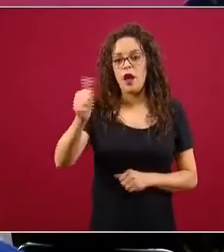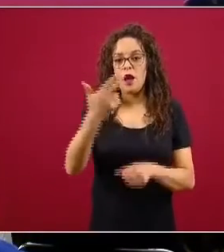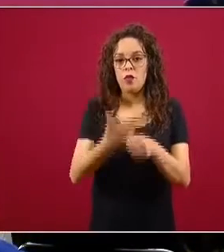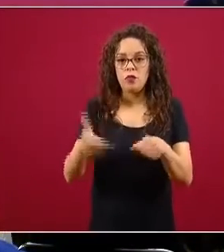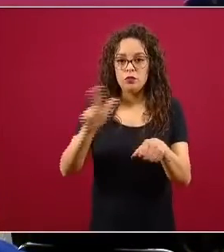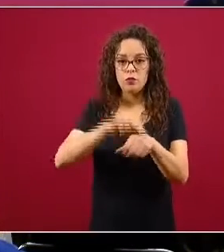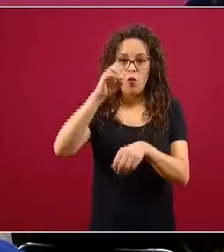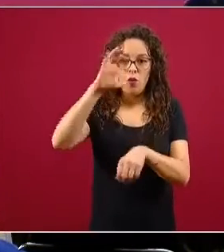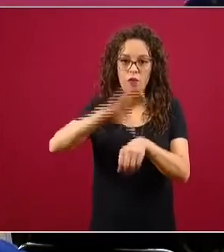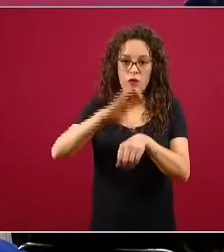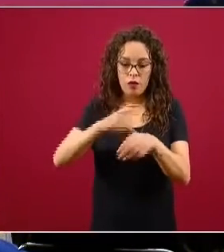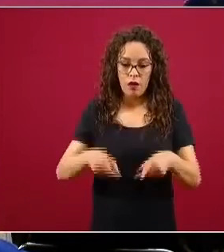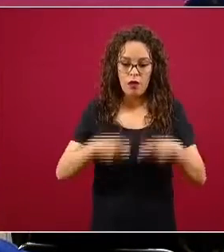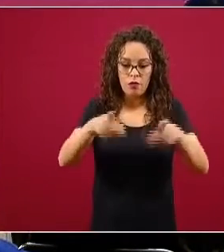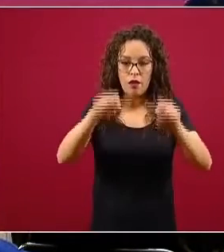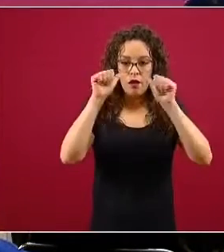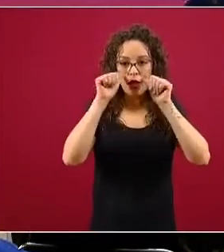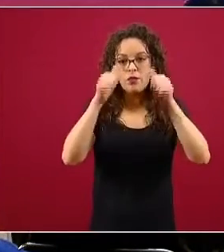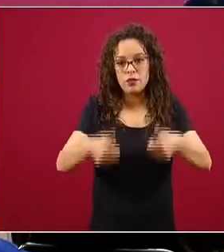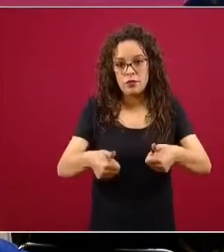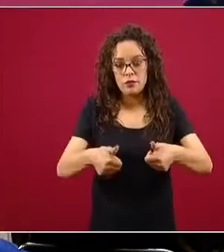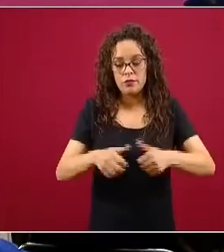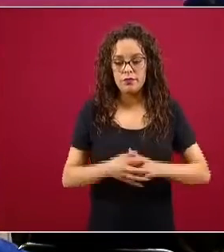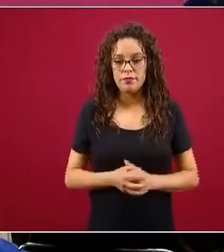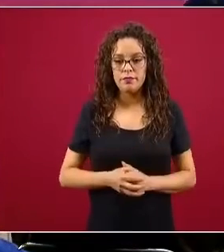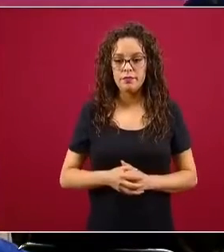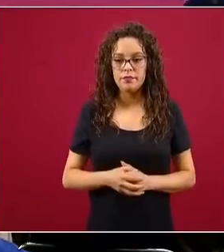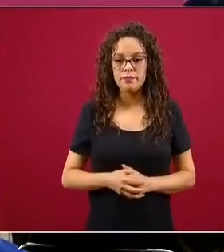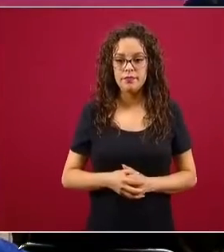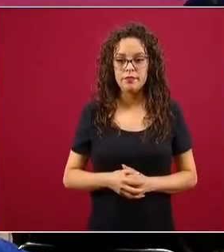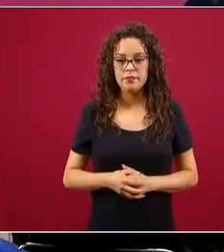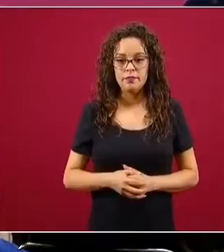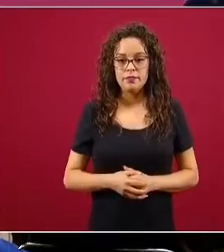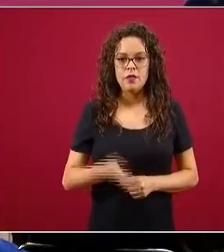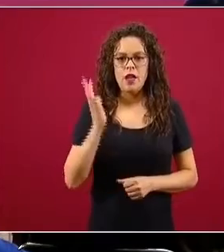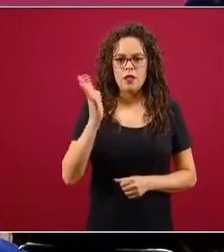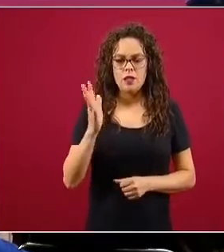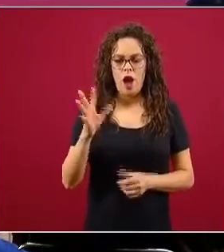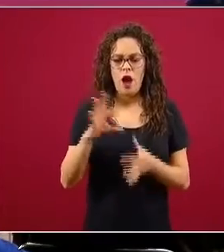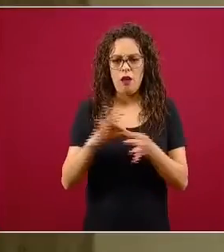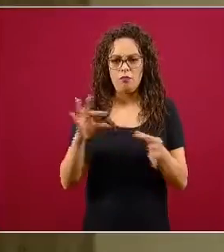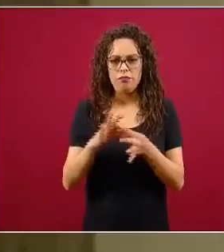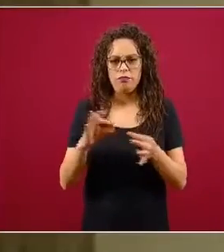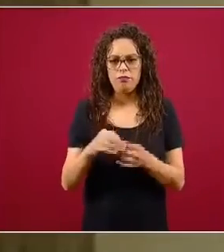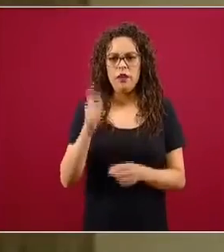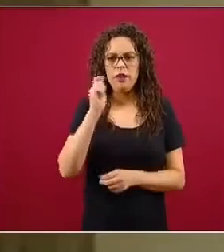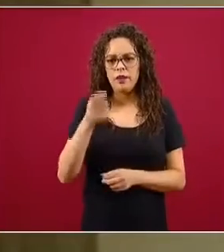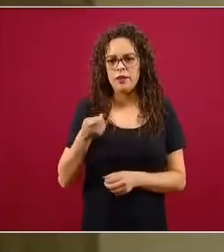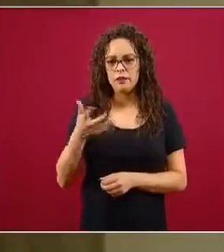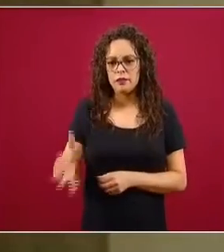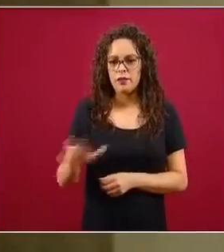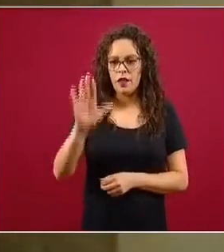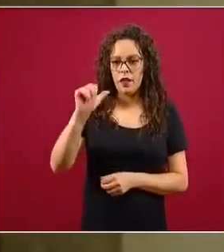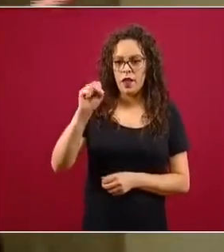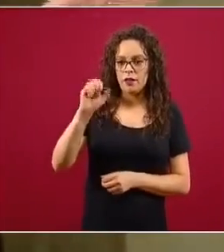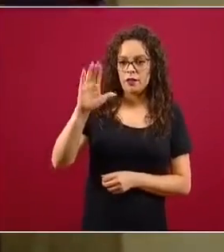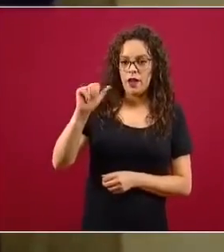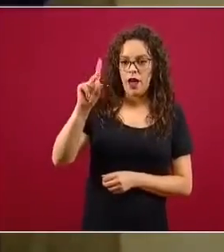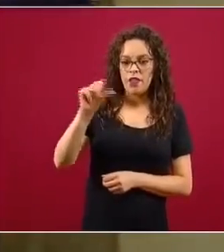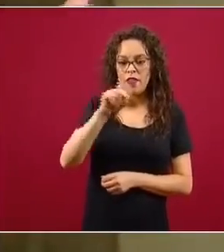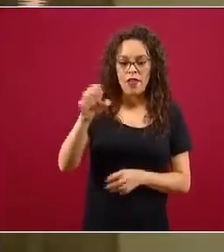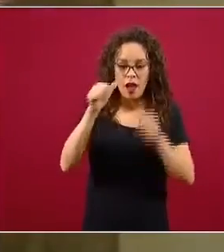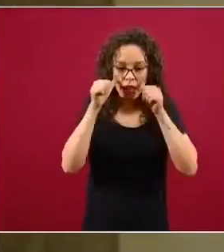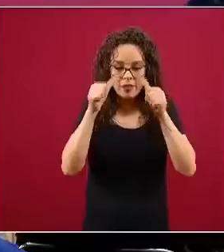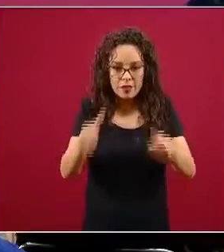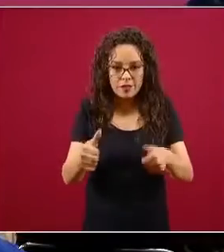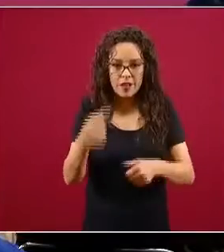hemos visto en esto que creo que también el doctor López-Gatell algún día lo mencionó, sobre lo que hemos llamado la cascada de atención. Y la cascada de atención,